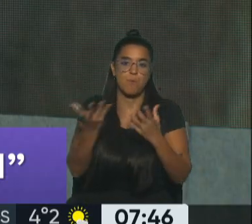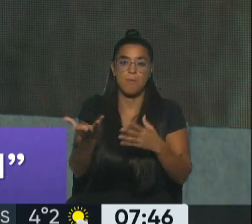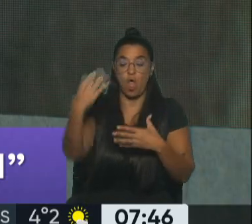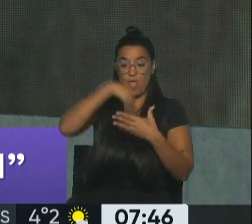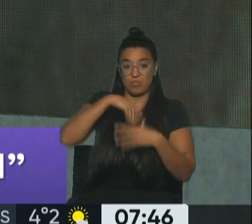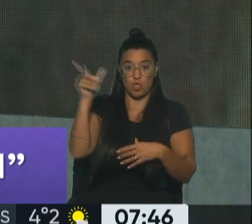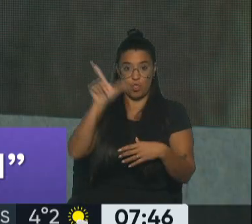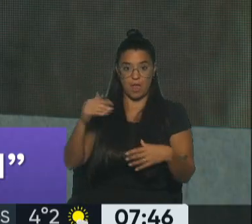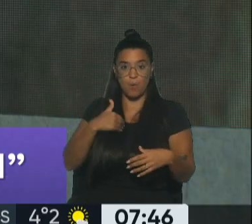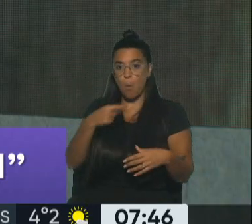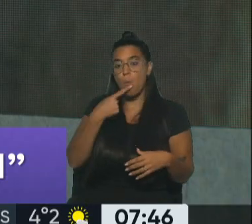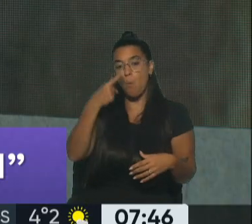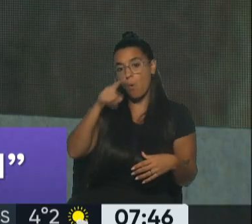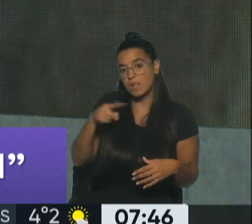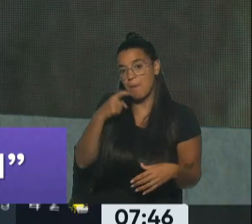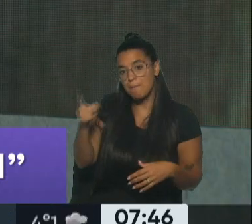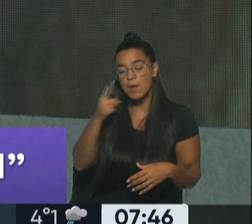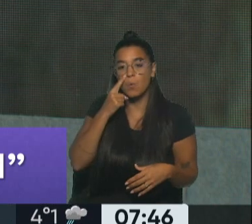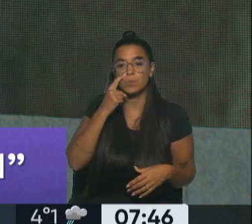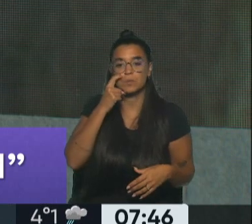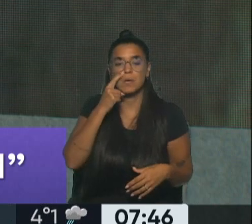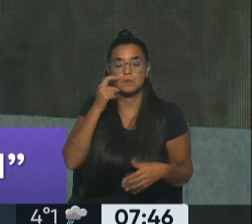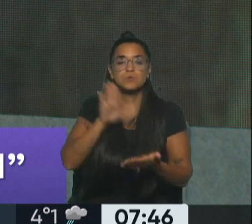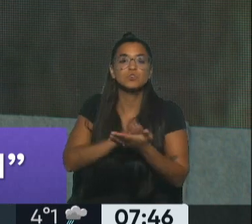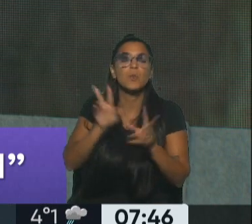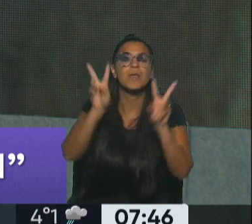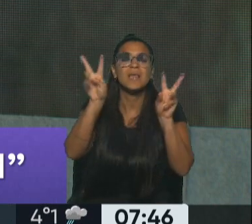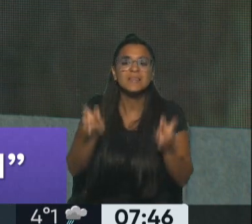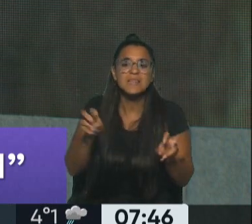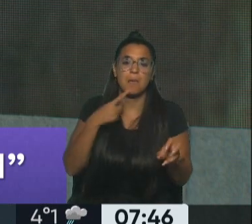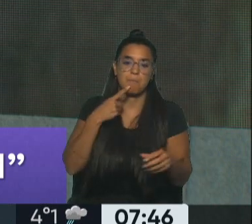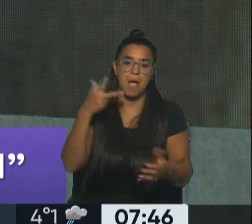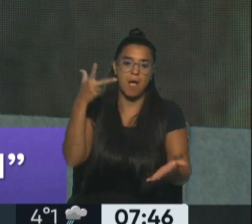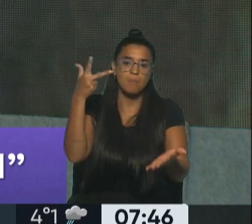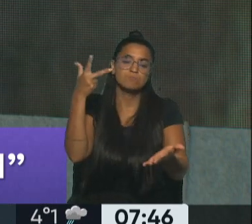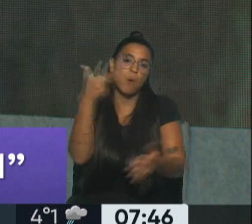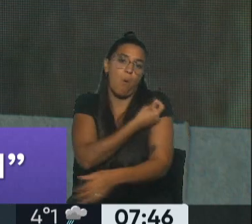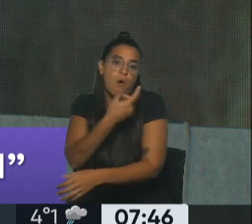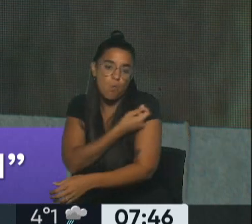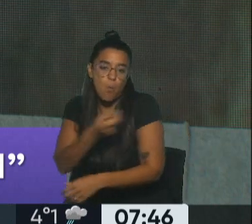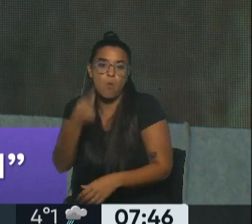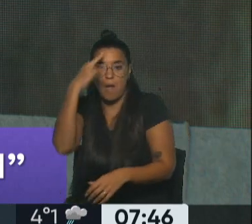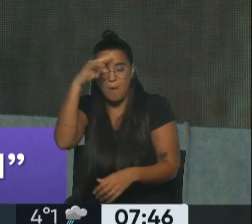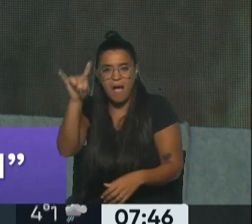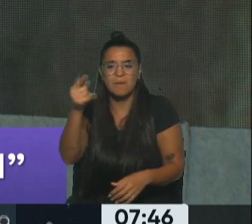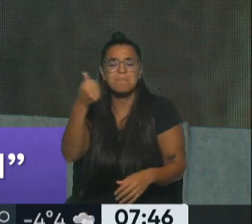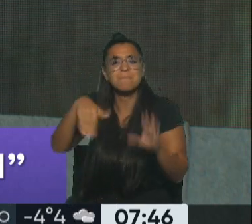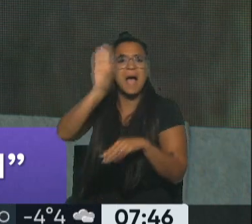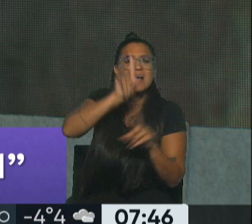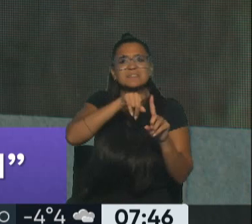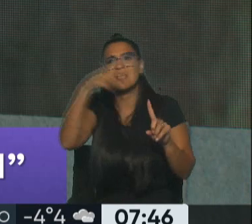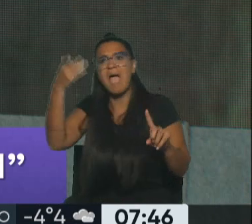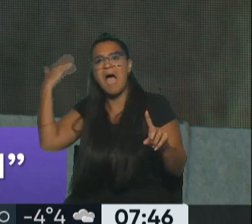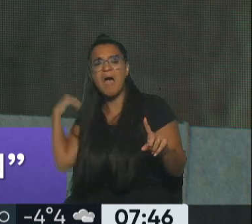adentro la última pregunta eh el tema de vacunar a a las vacas está teniendo costos más elevados que antes o está